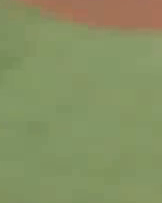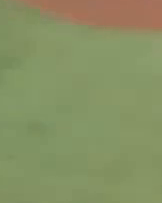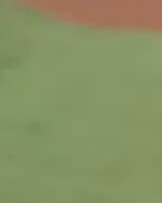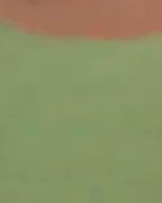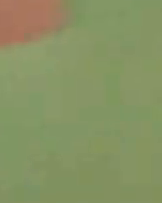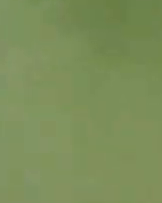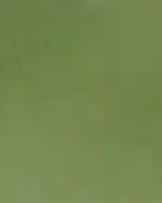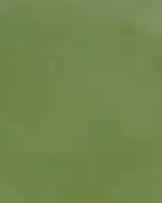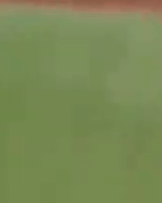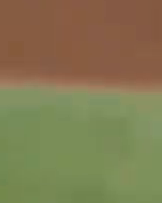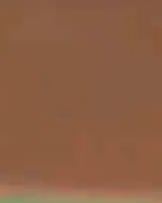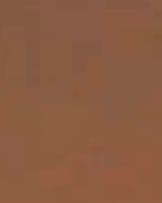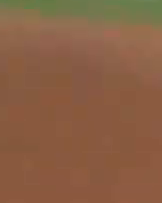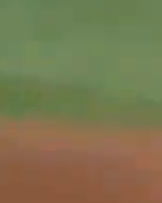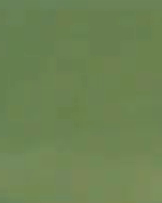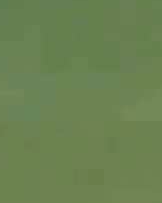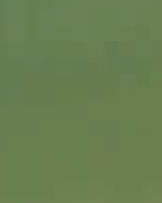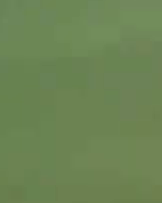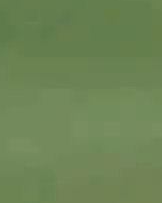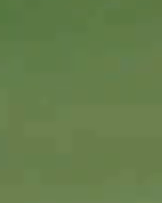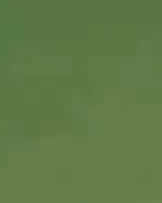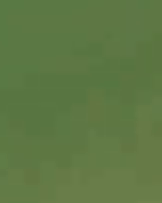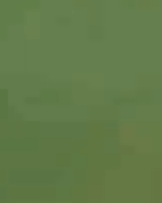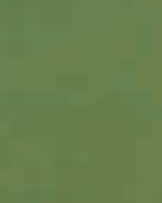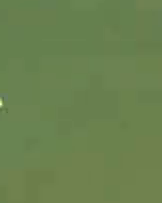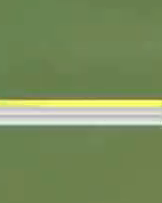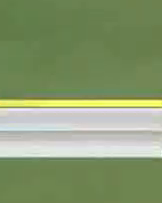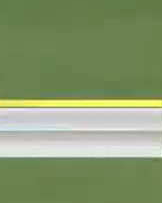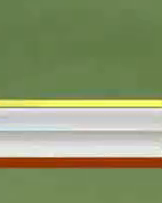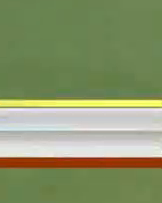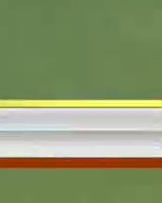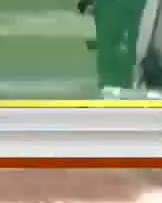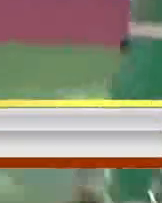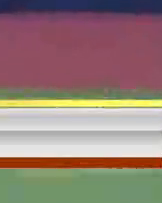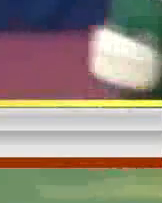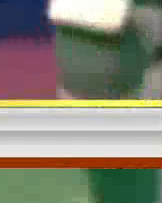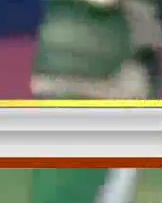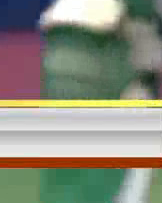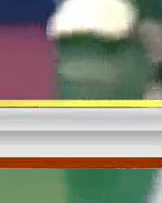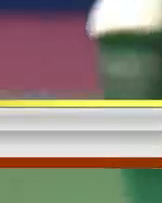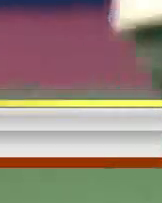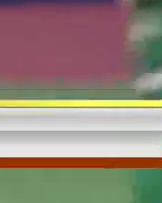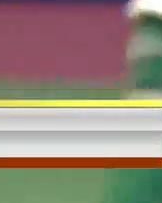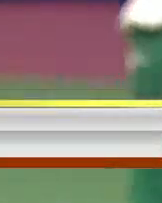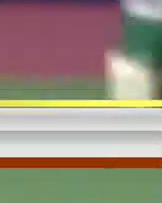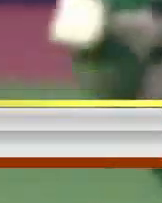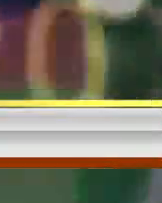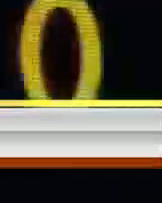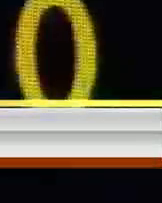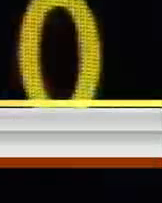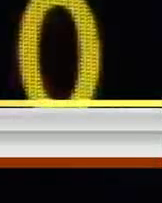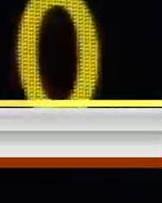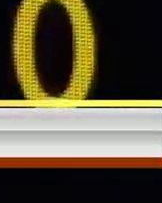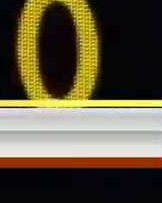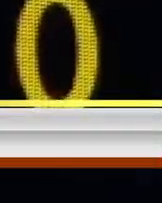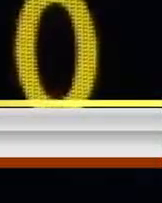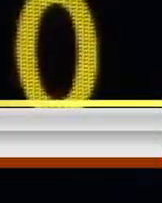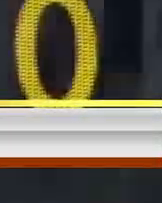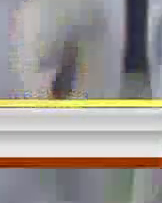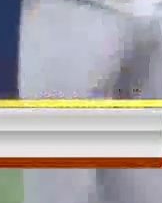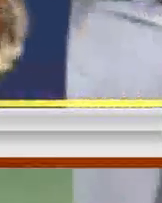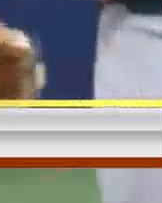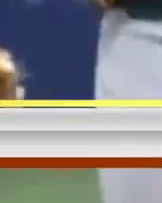la edición del Premier de Béisbol en 2024. El escalafón mantiene a Japón como líder, seguido por México y Estados